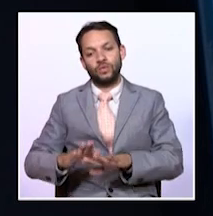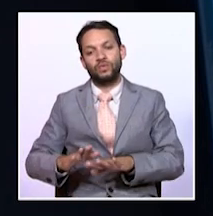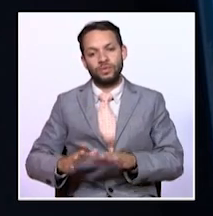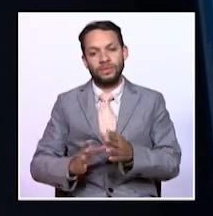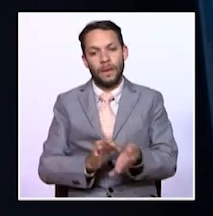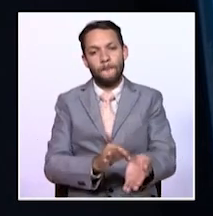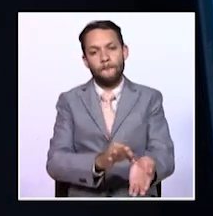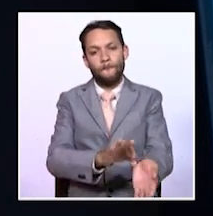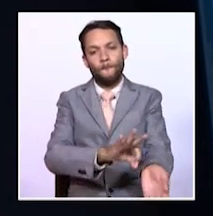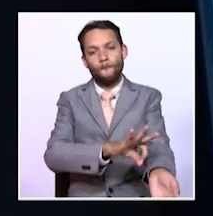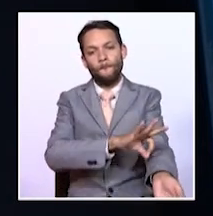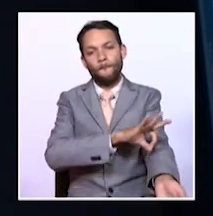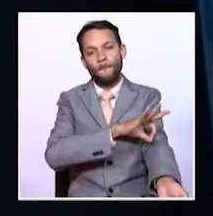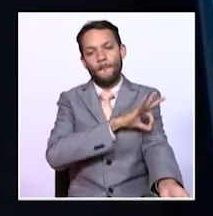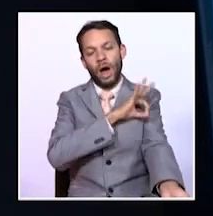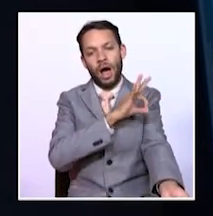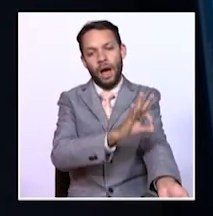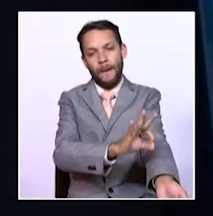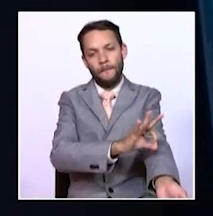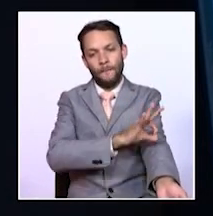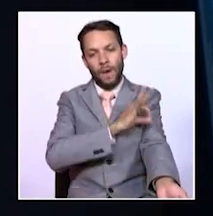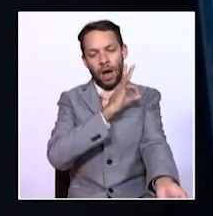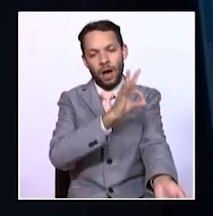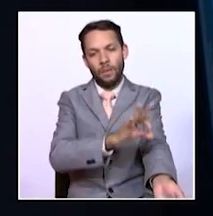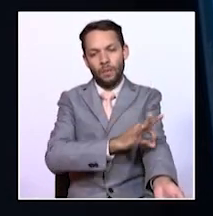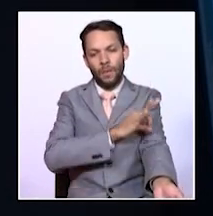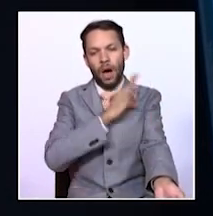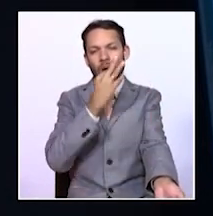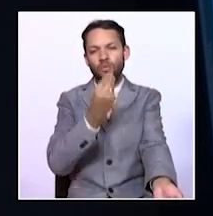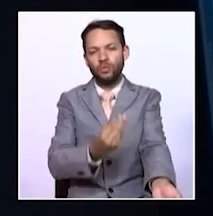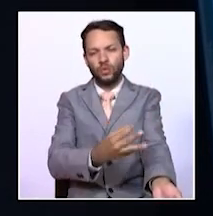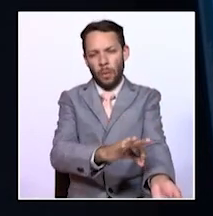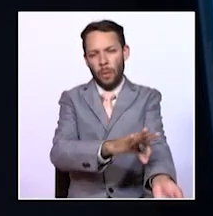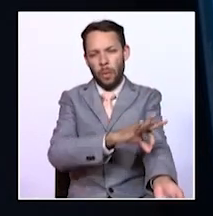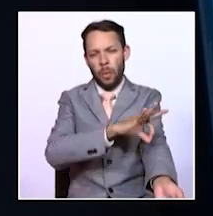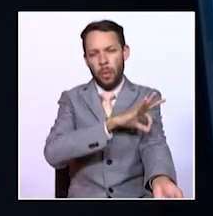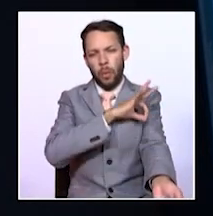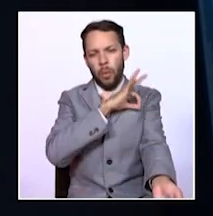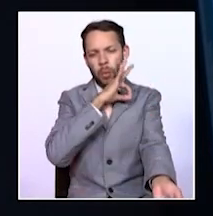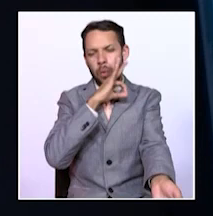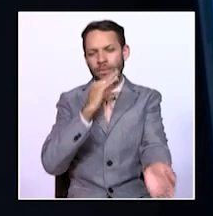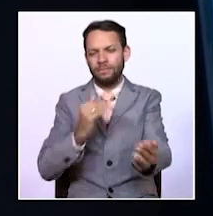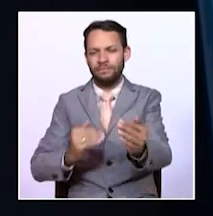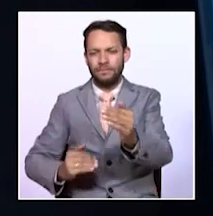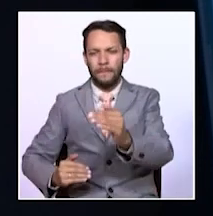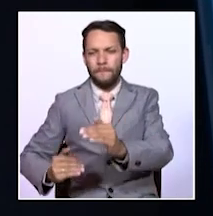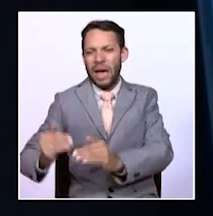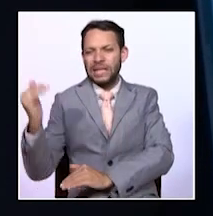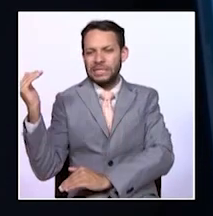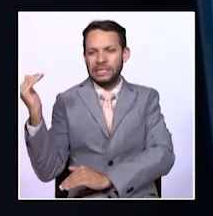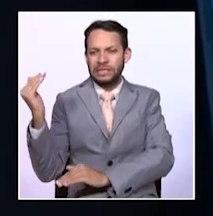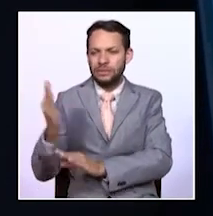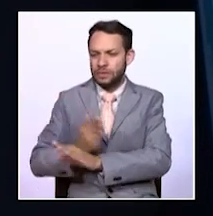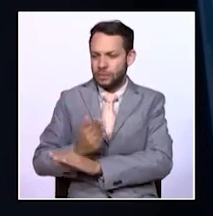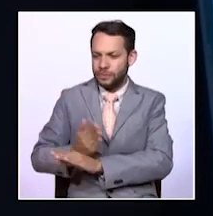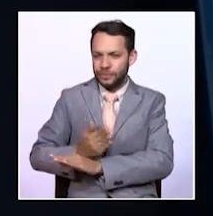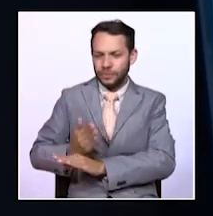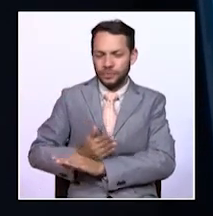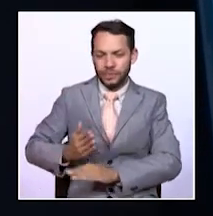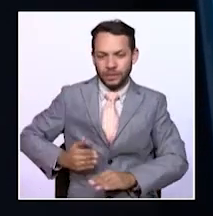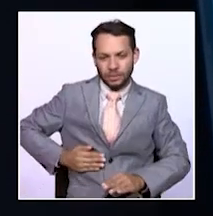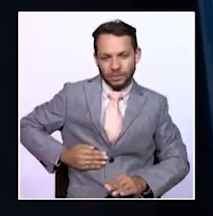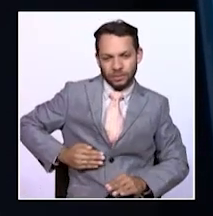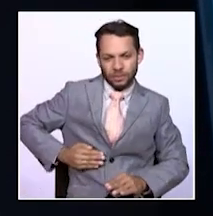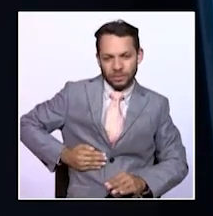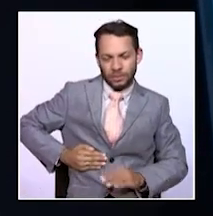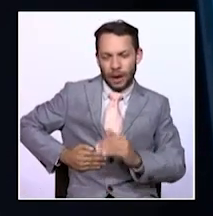tejido hepático. En este caso vemos que hay un aumento, aquí vemos un aumento, toda esta zona, un aumento del tejido